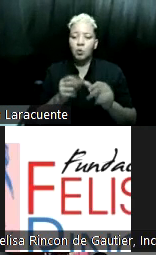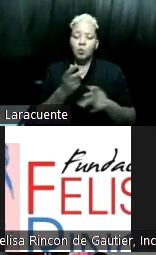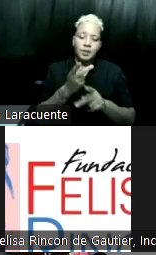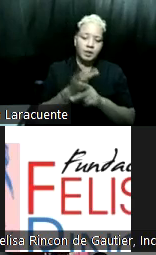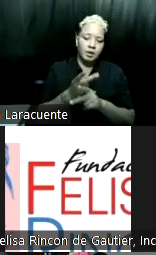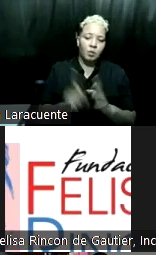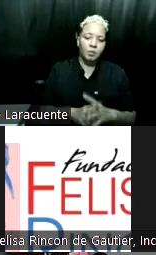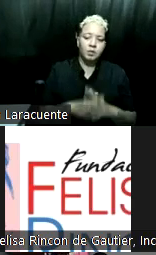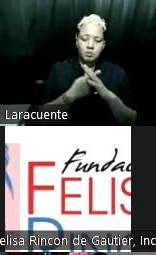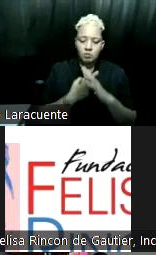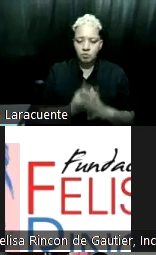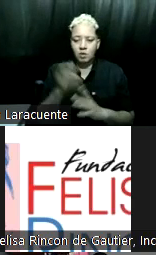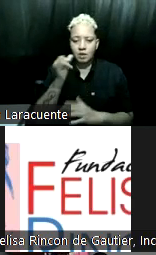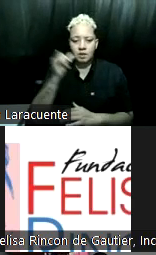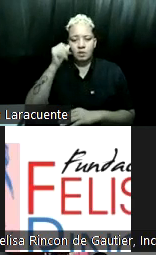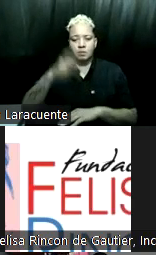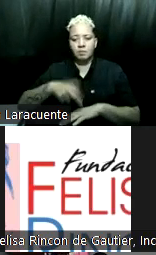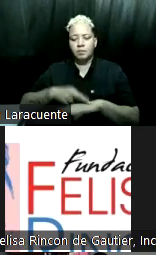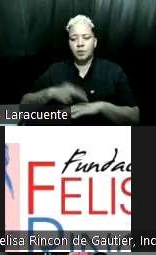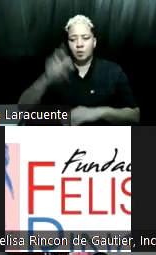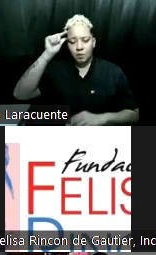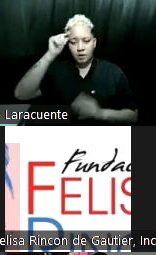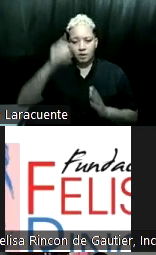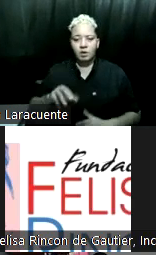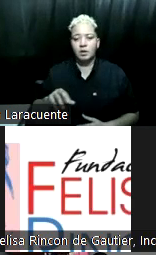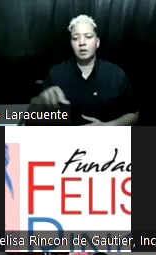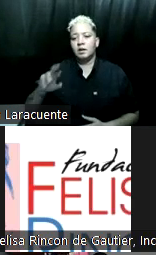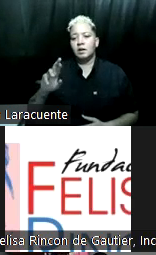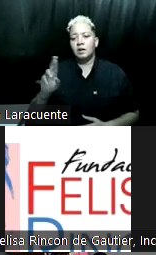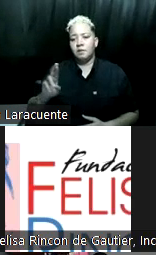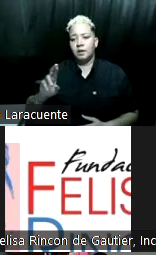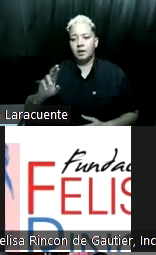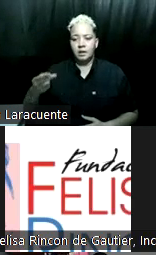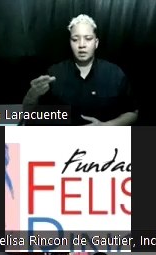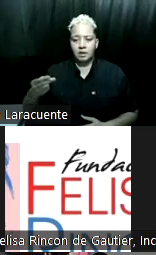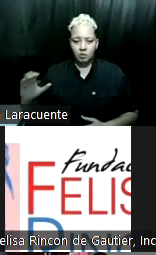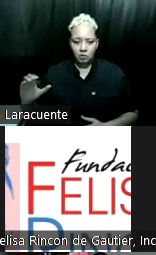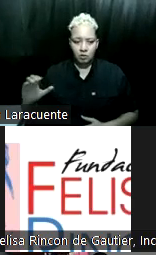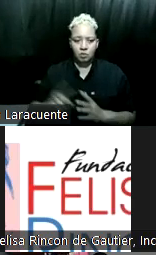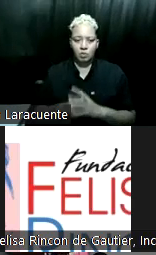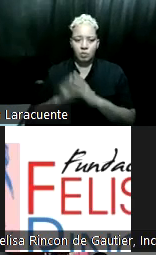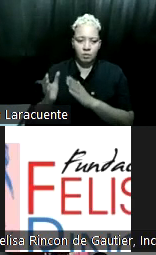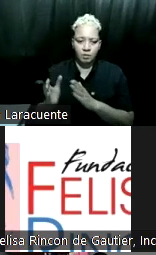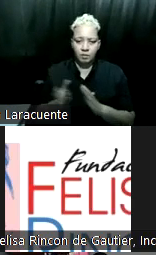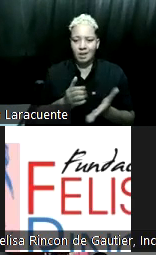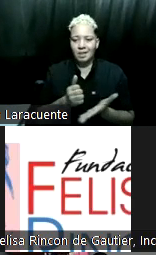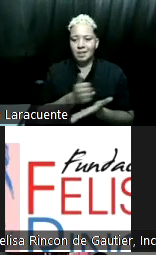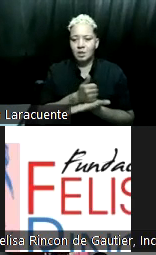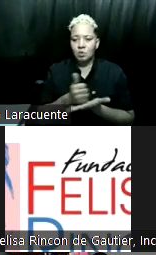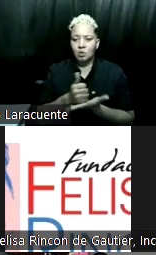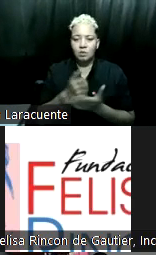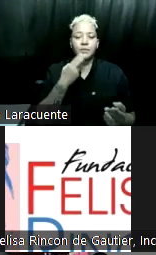Puerto Rico. El gobernador Rafael Hernández Colón celebra la iniciación del nuevo plan de los cupones de